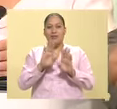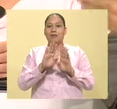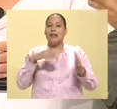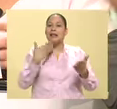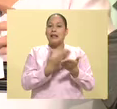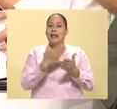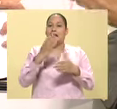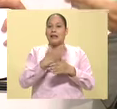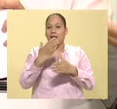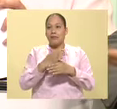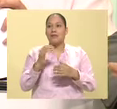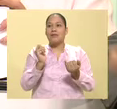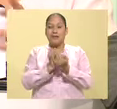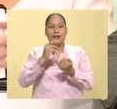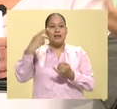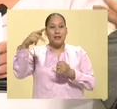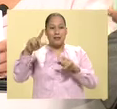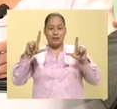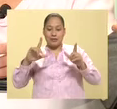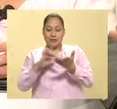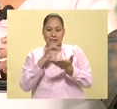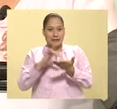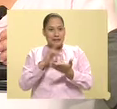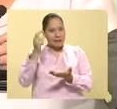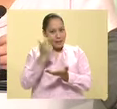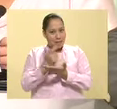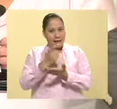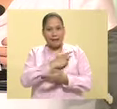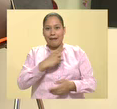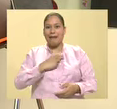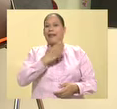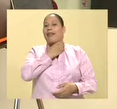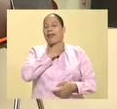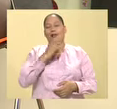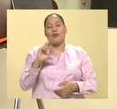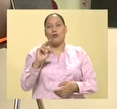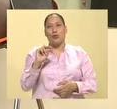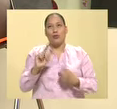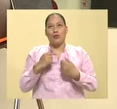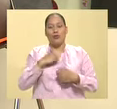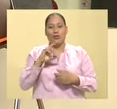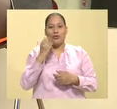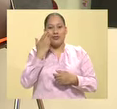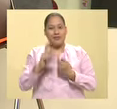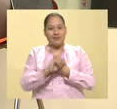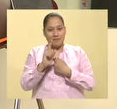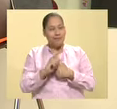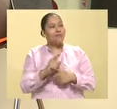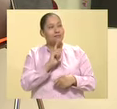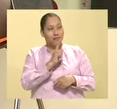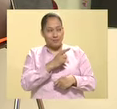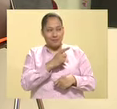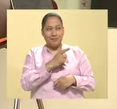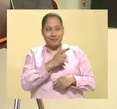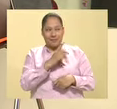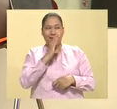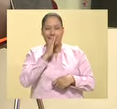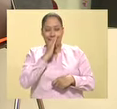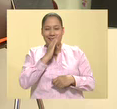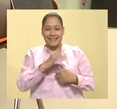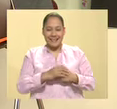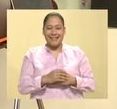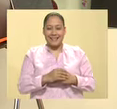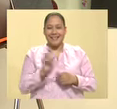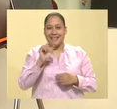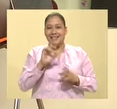el Y café. la tablet de la licenciada y con drogas. Por favor. Yo no quiero problemas con usted, licenciada. Más te vale, Frank. Bueno, no.